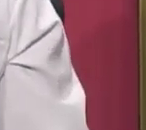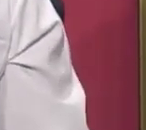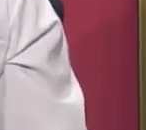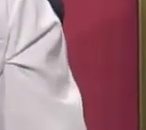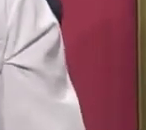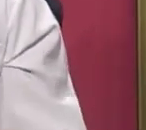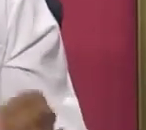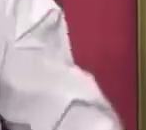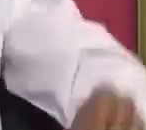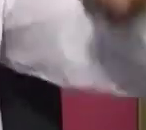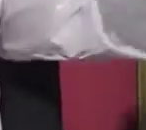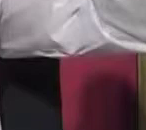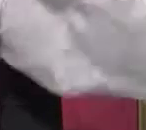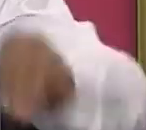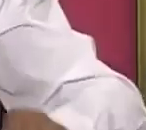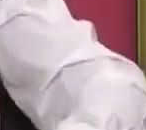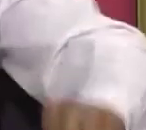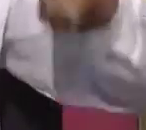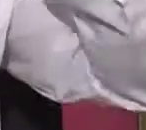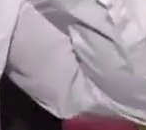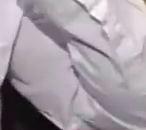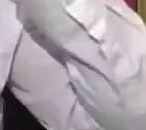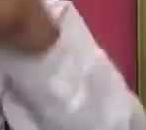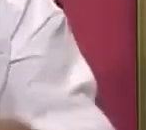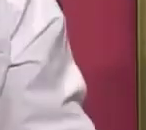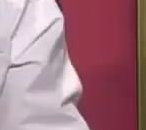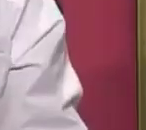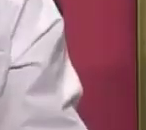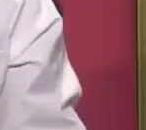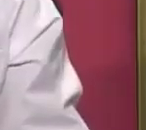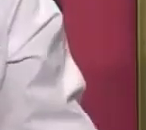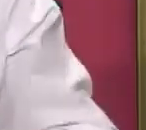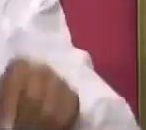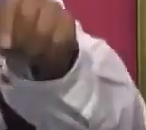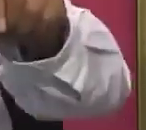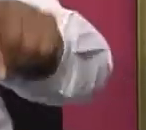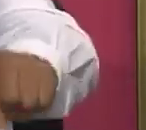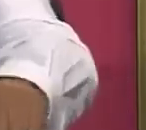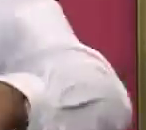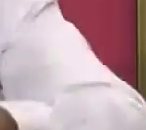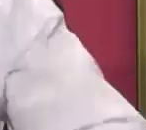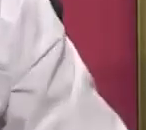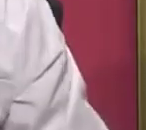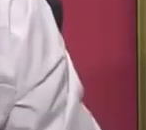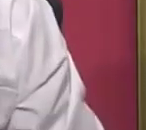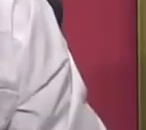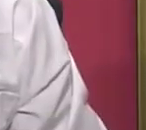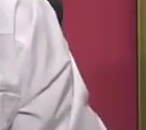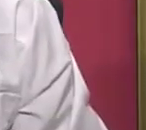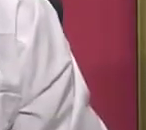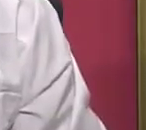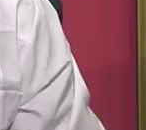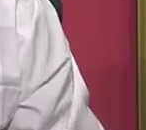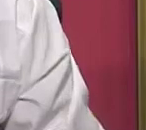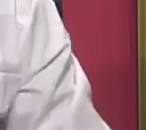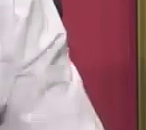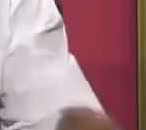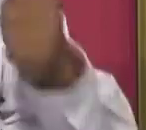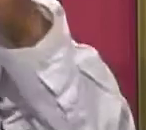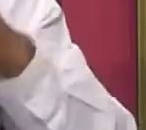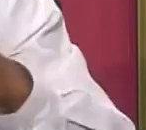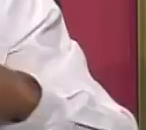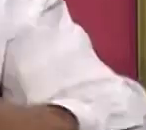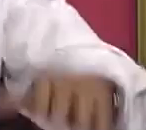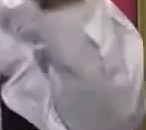ahí, porque en el momento y en el lugar más difícil, ahí está Jesucristo esperando por nosotros.